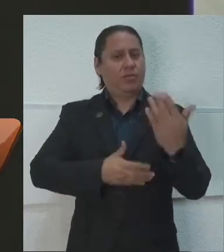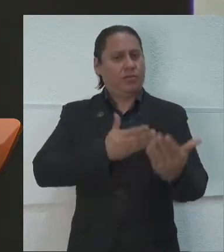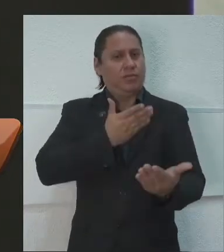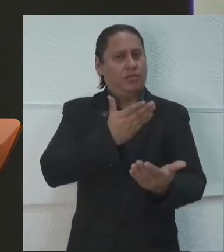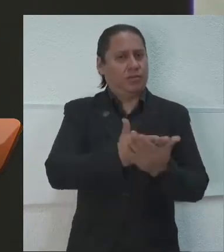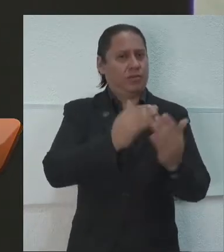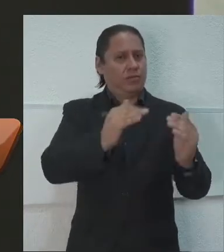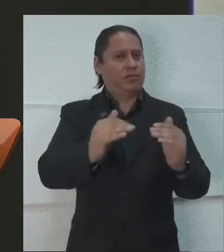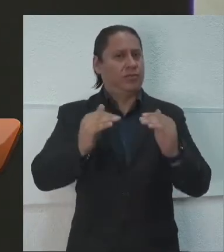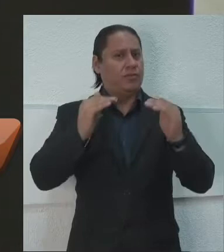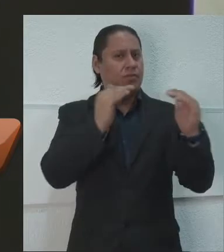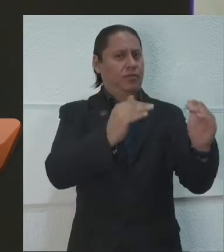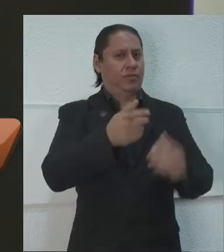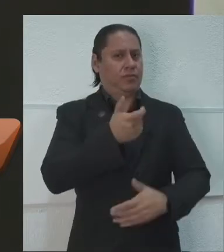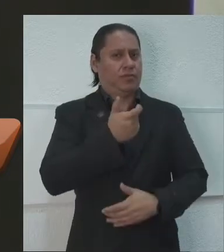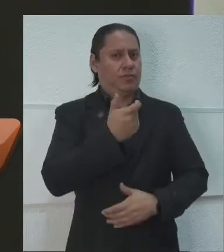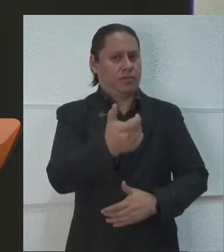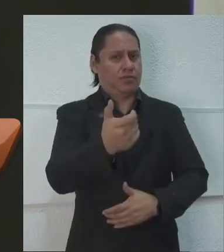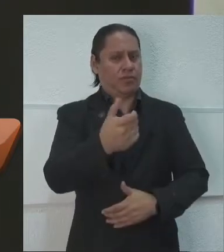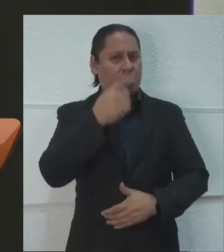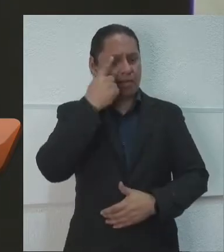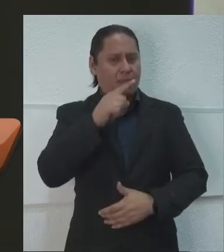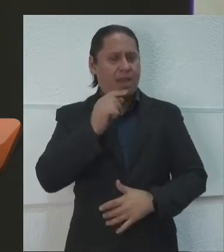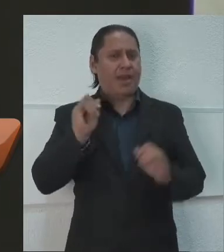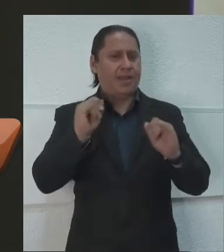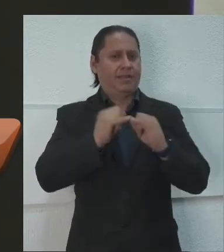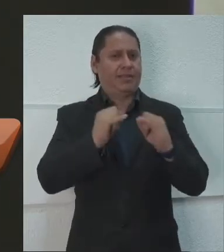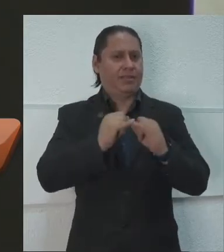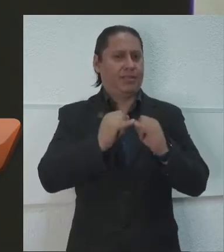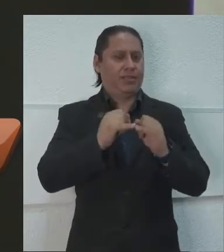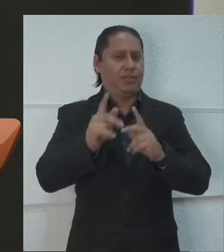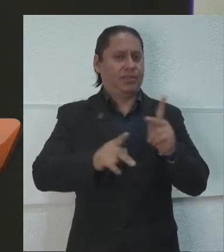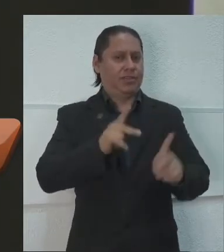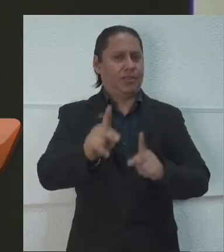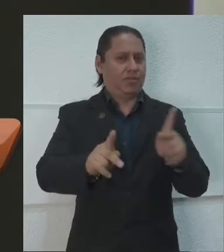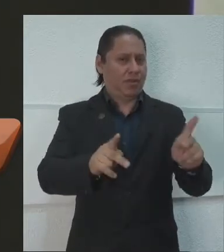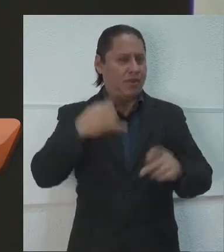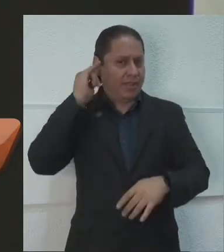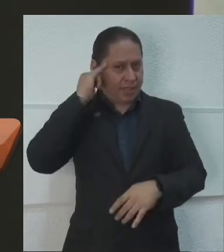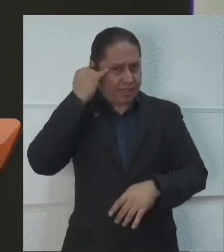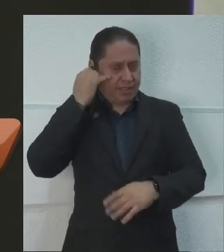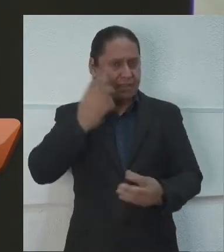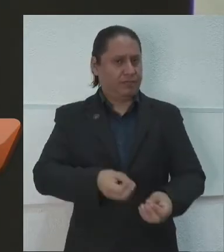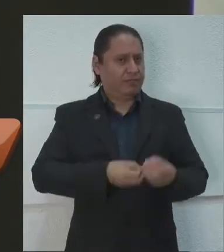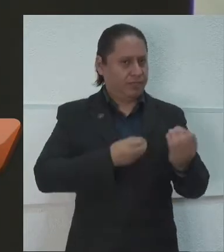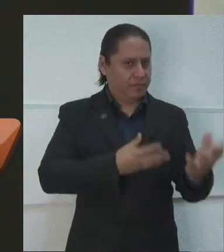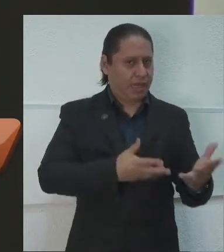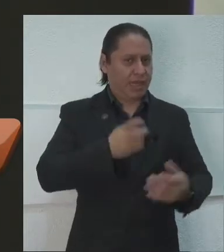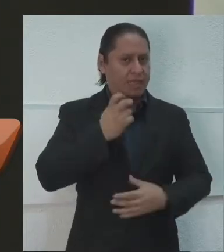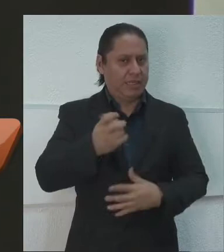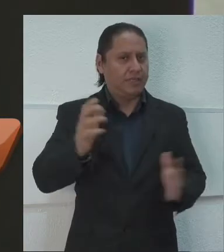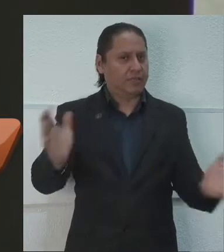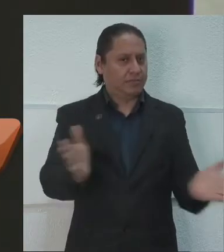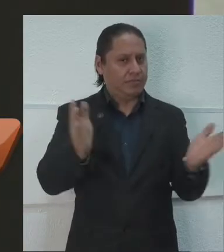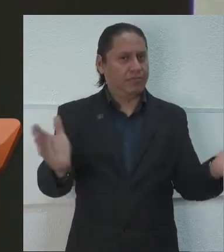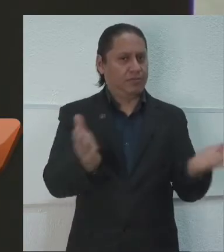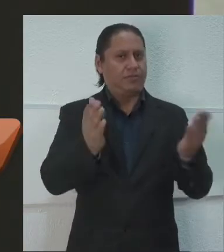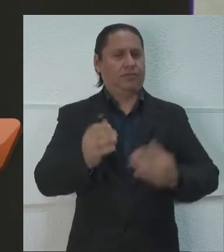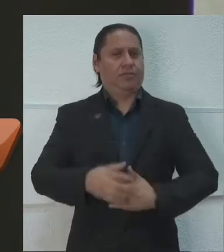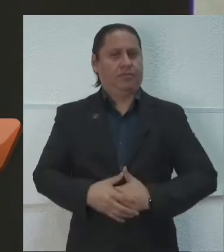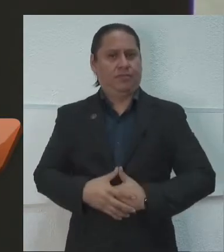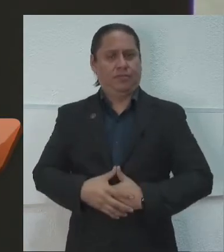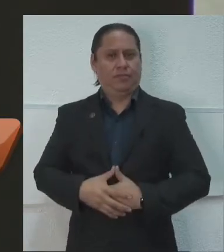el incremento del presupuesto para estas e instituciones que dan impulso a nuestros pueblos indígenas de